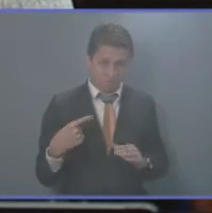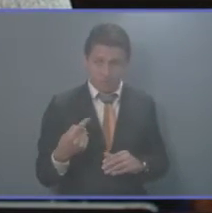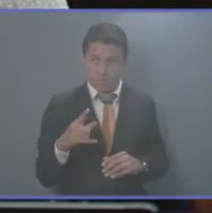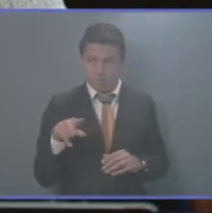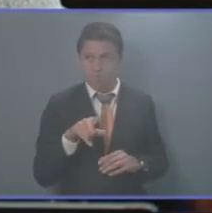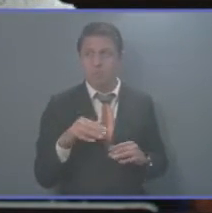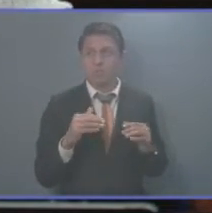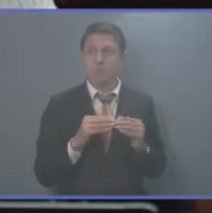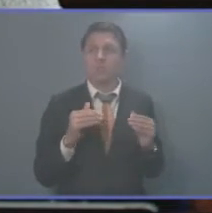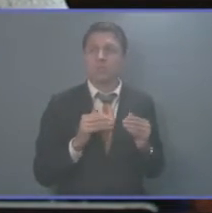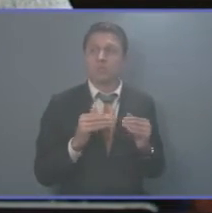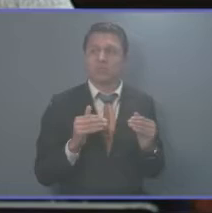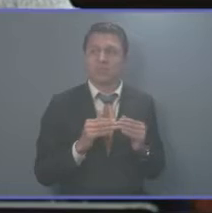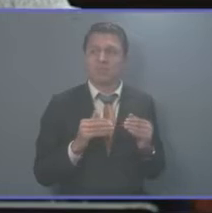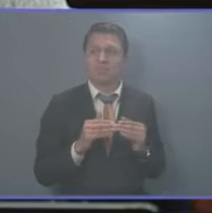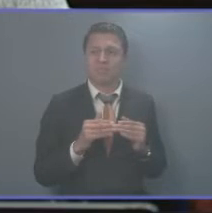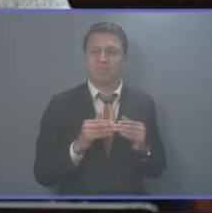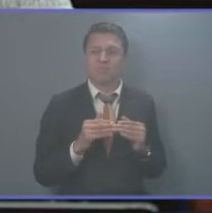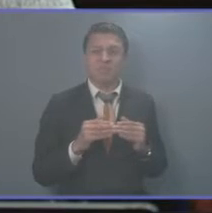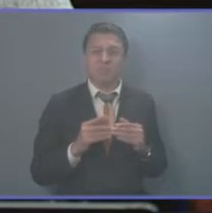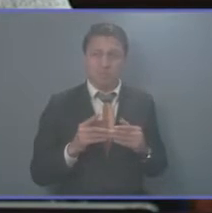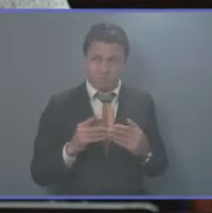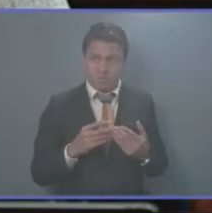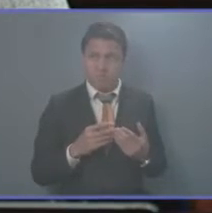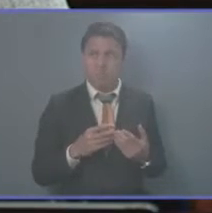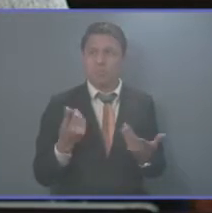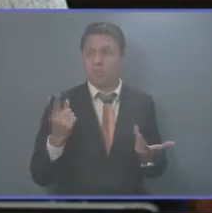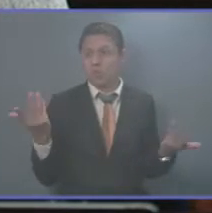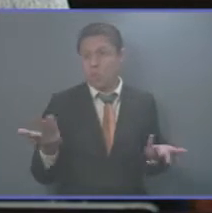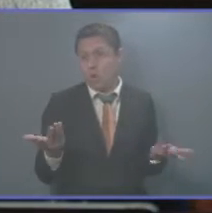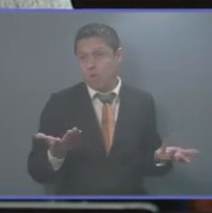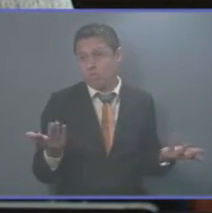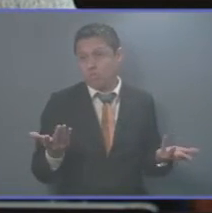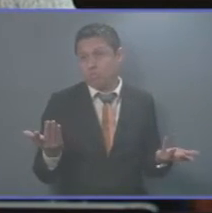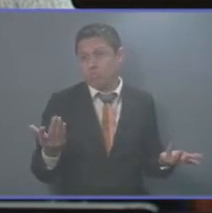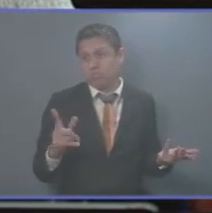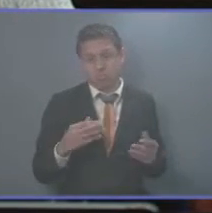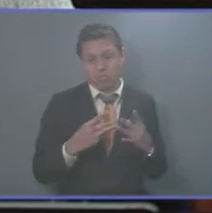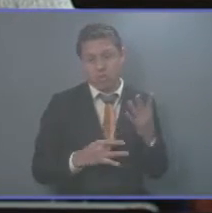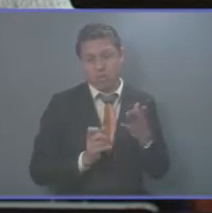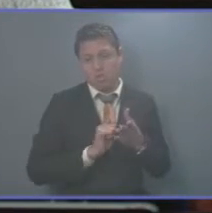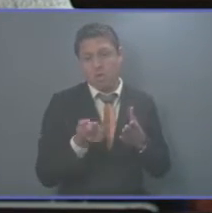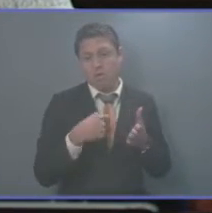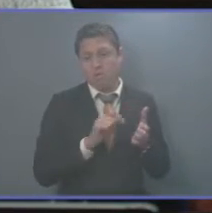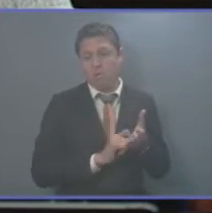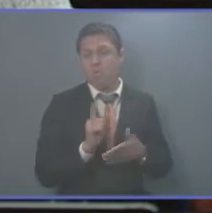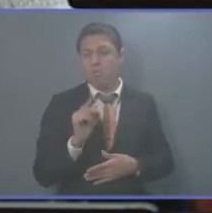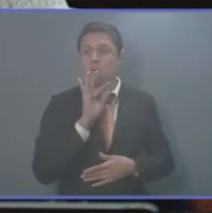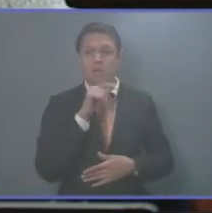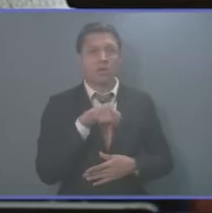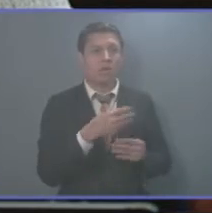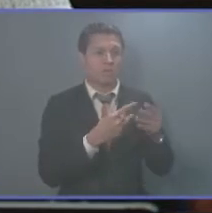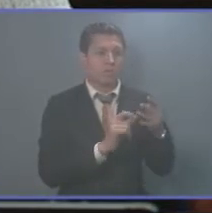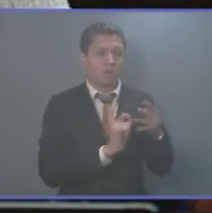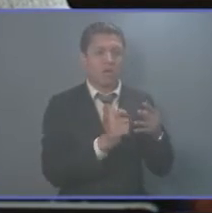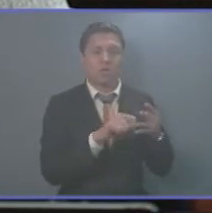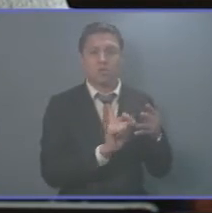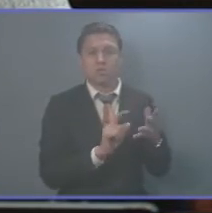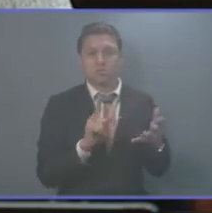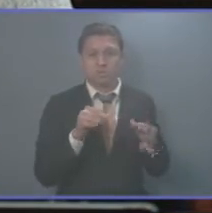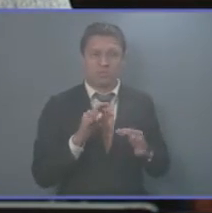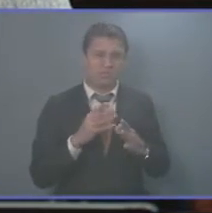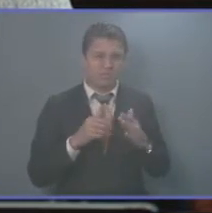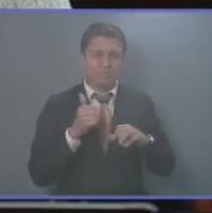toca también que reportarse no lo hacen. En esta reforma lo que estamos en